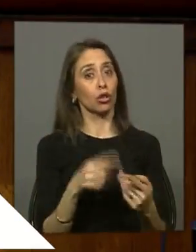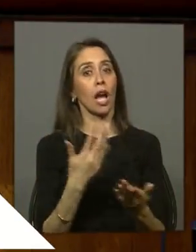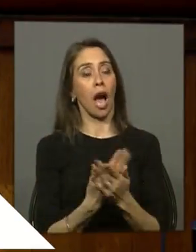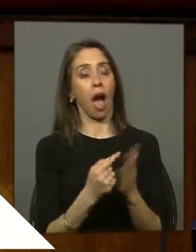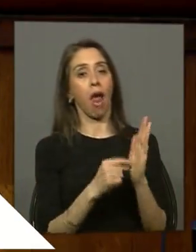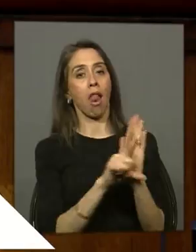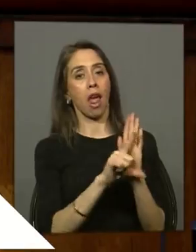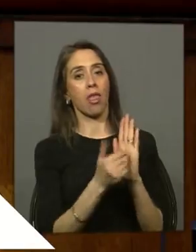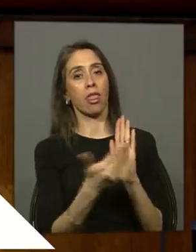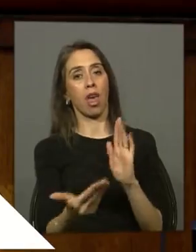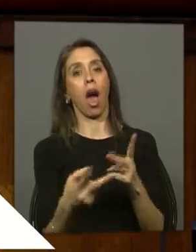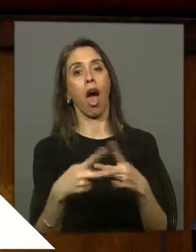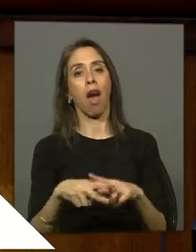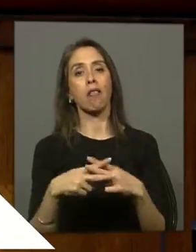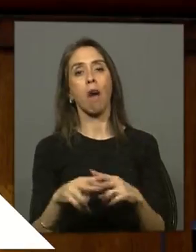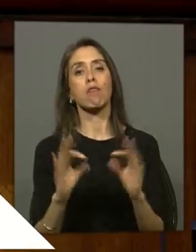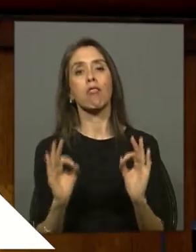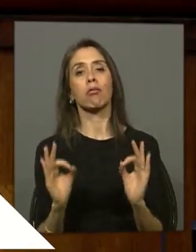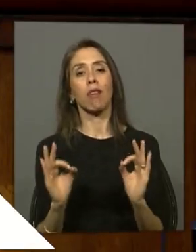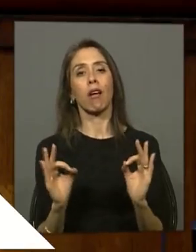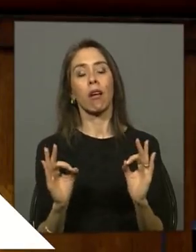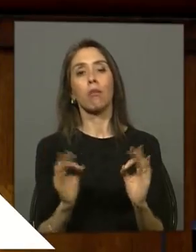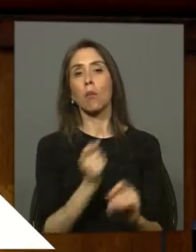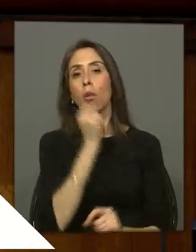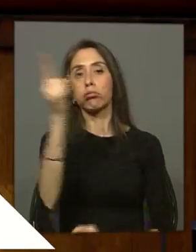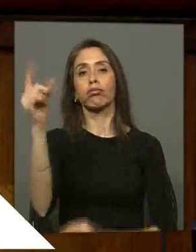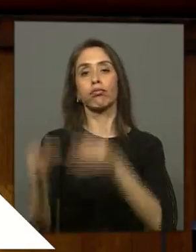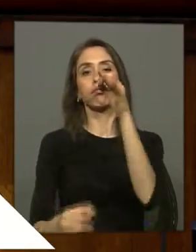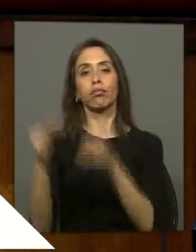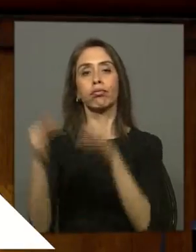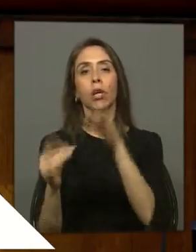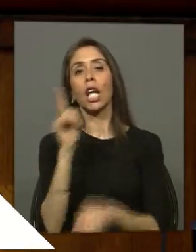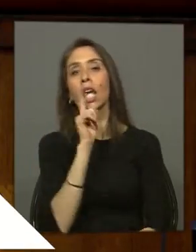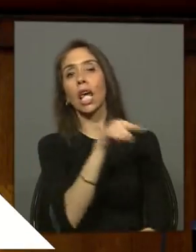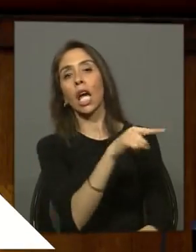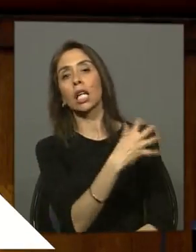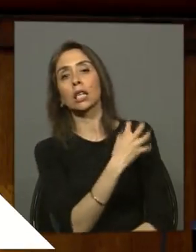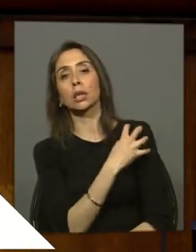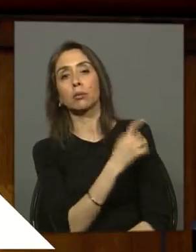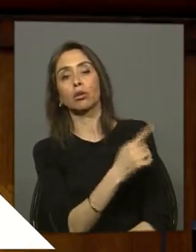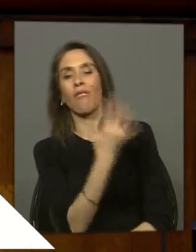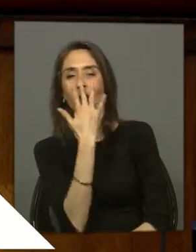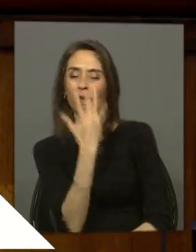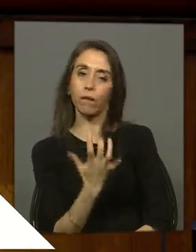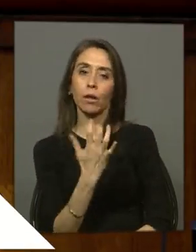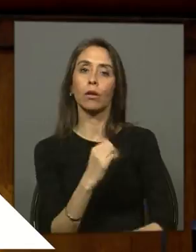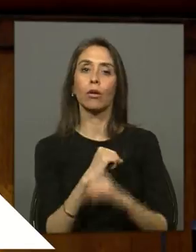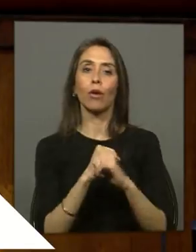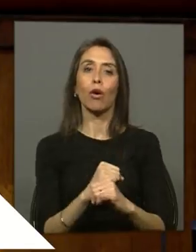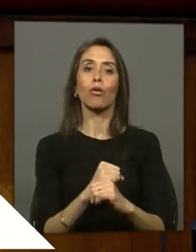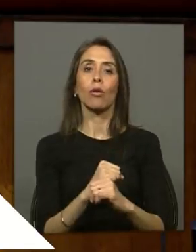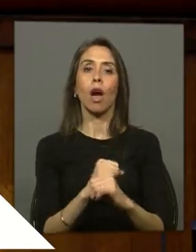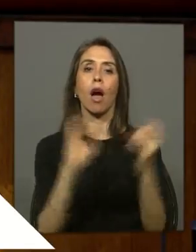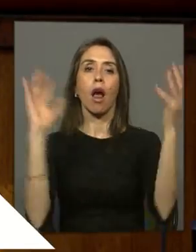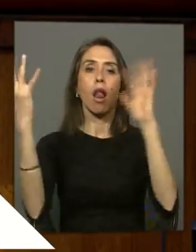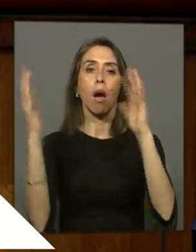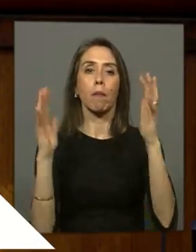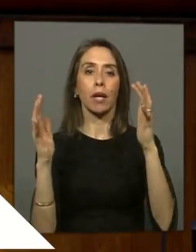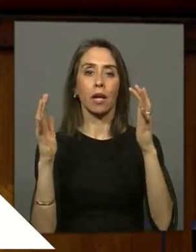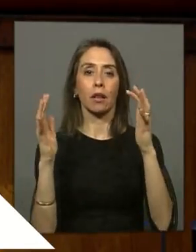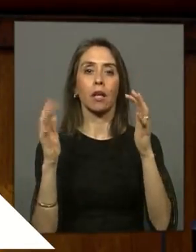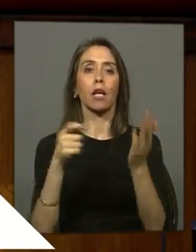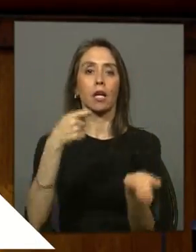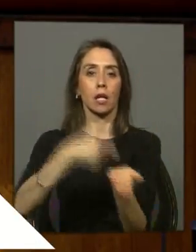suficientes para perseguir la responsabilidad de quienes atentan de manera dolosa contra el medio ambiente e